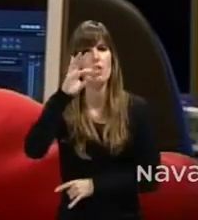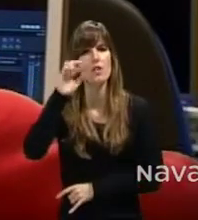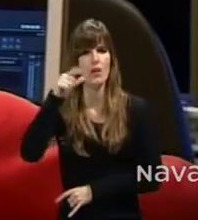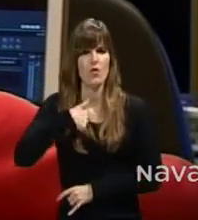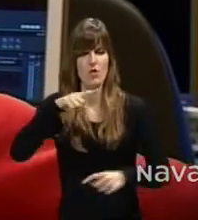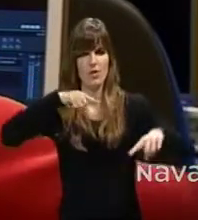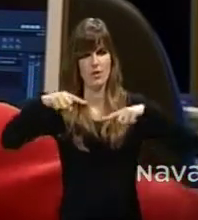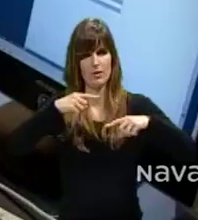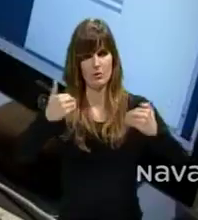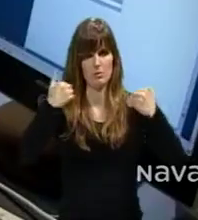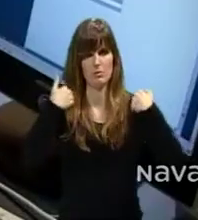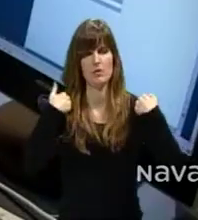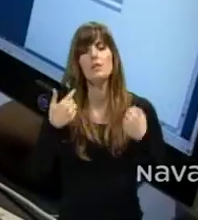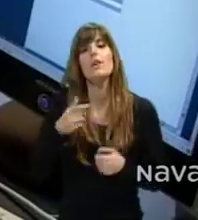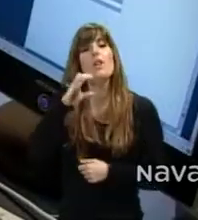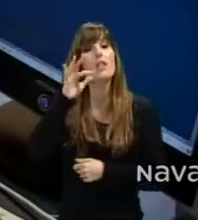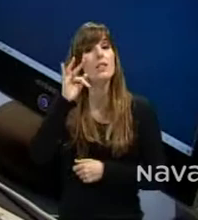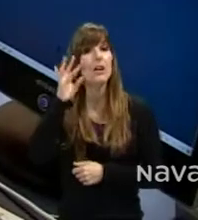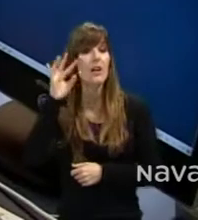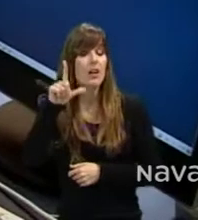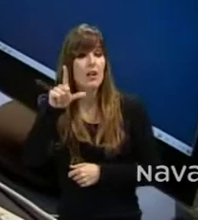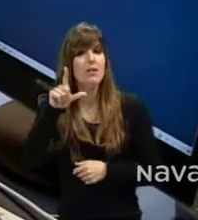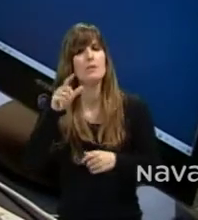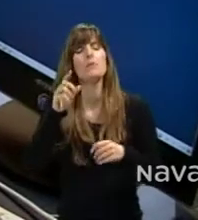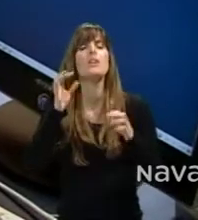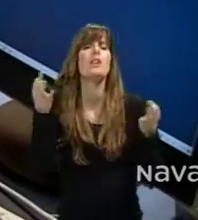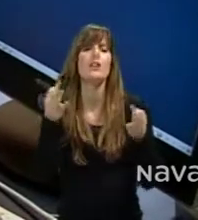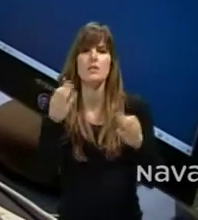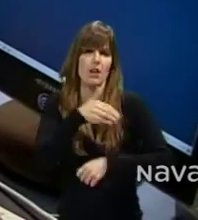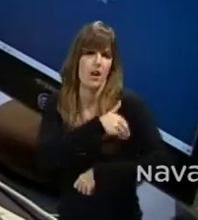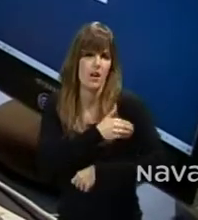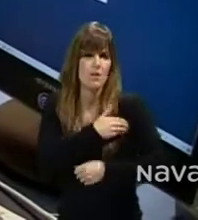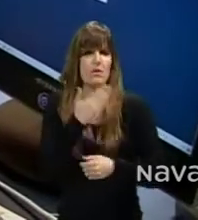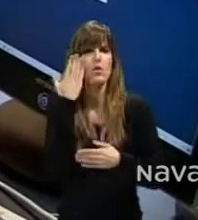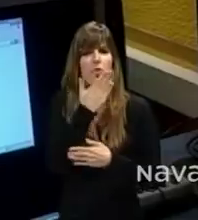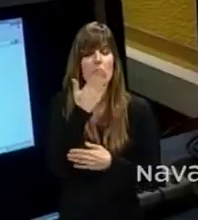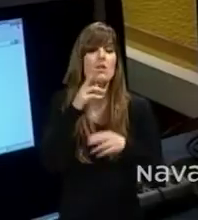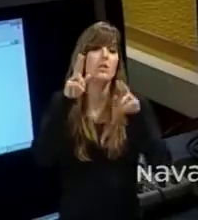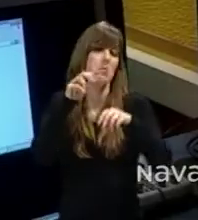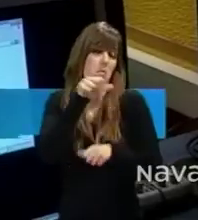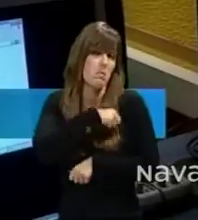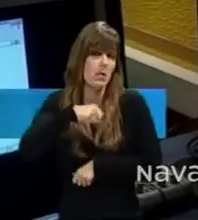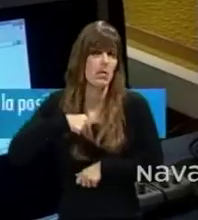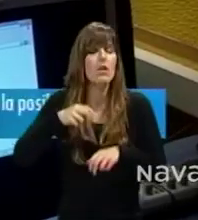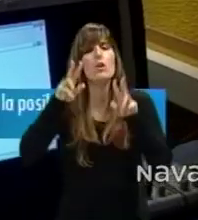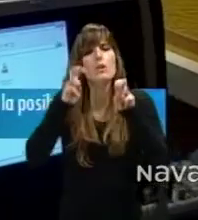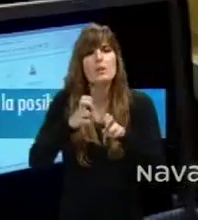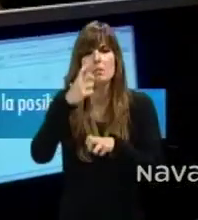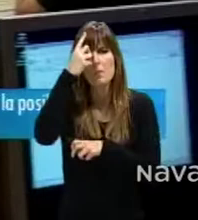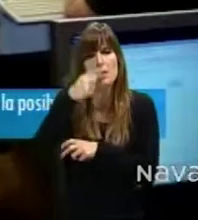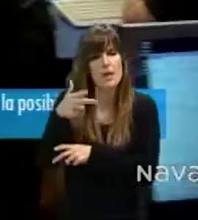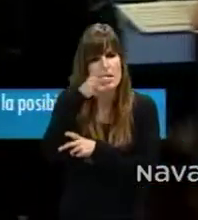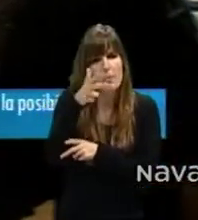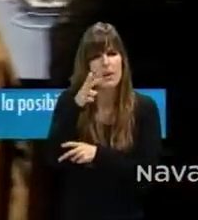que se dedica básicamente a la formación en producción audiovisual, todo lo que tiene que ver con imagen, sonido,